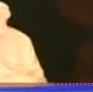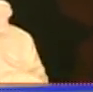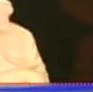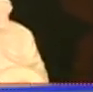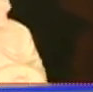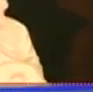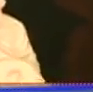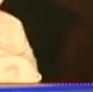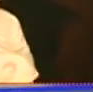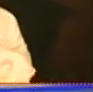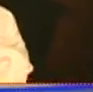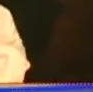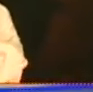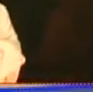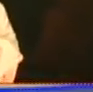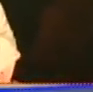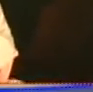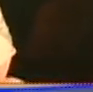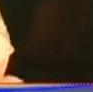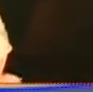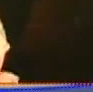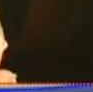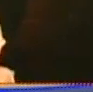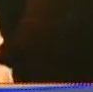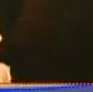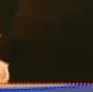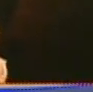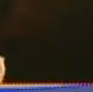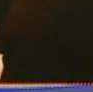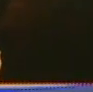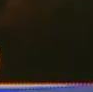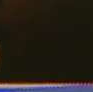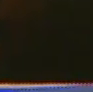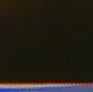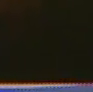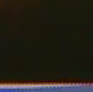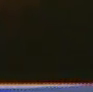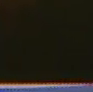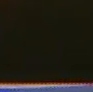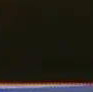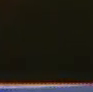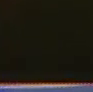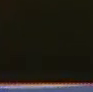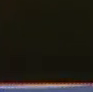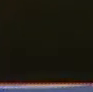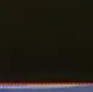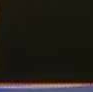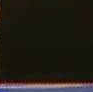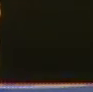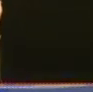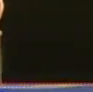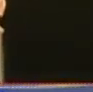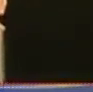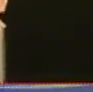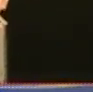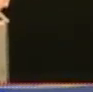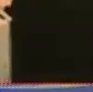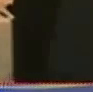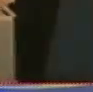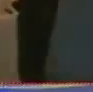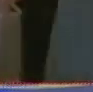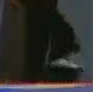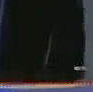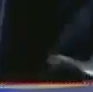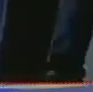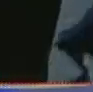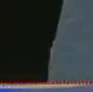apasionado sentido de justicia y amor por la libertad, siendo considerado como el primer prócer civil de independencia de Venezuela y